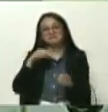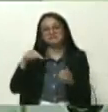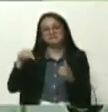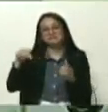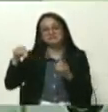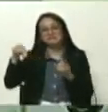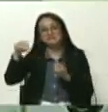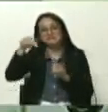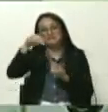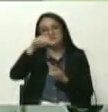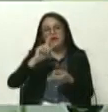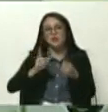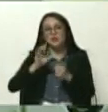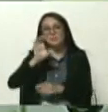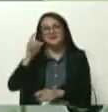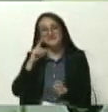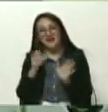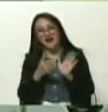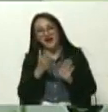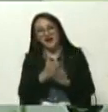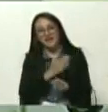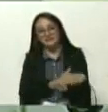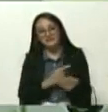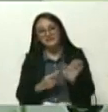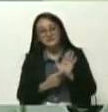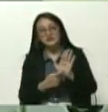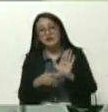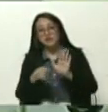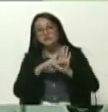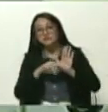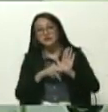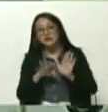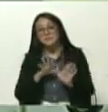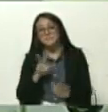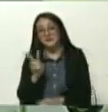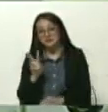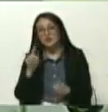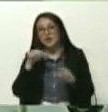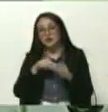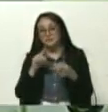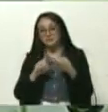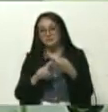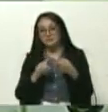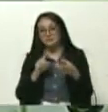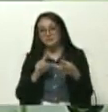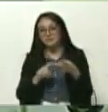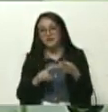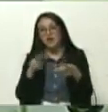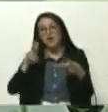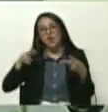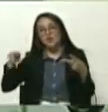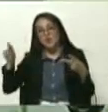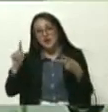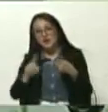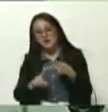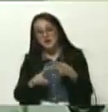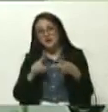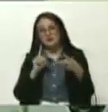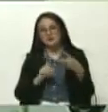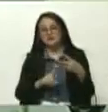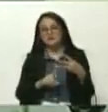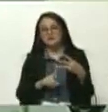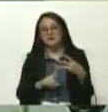decir, los países ya notificados como garantes. Hablamos de la República Bolivariana de Venezuela, del Reino de Noruega y, por